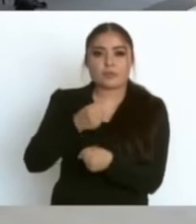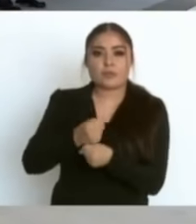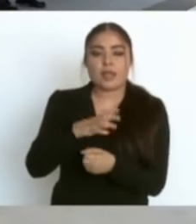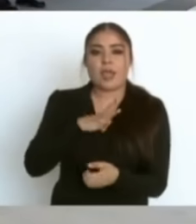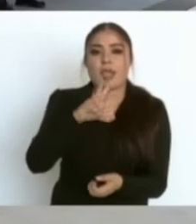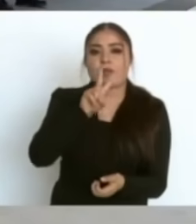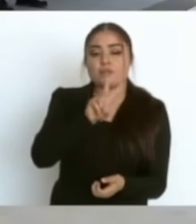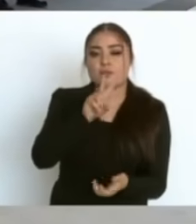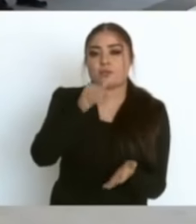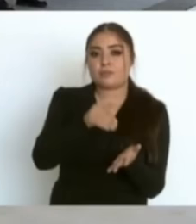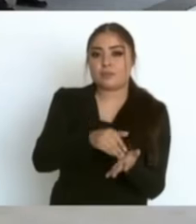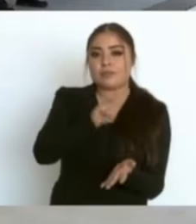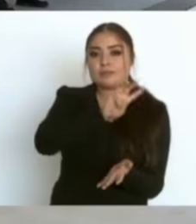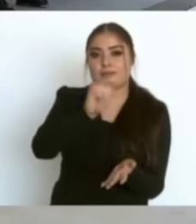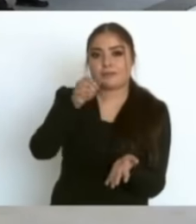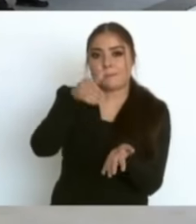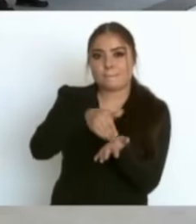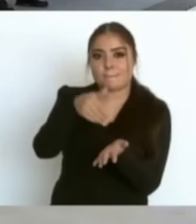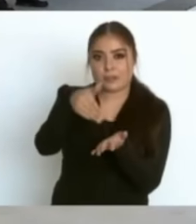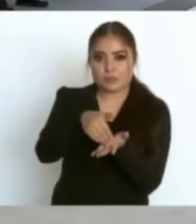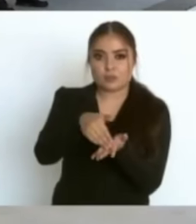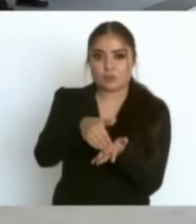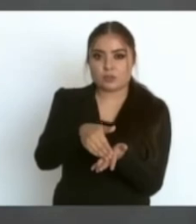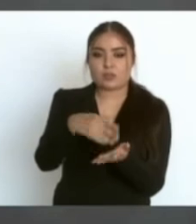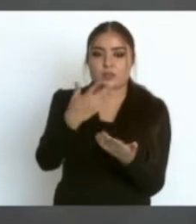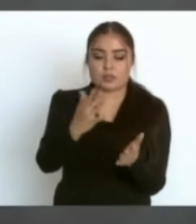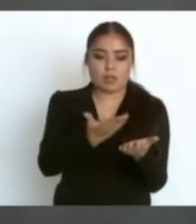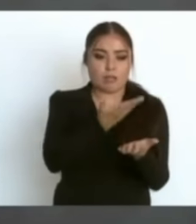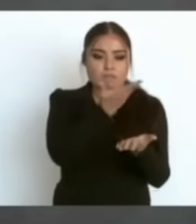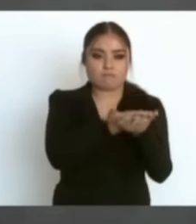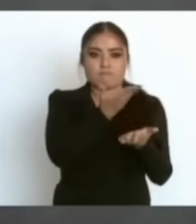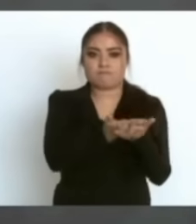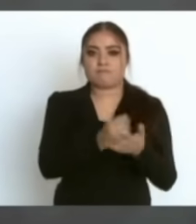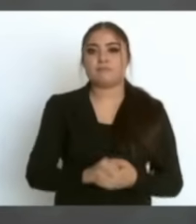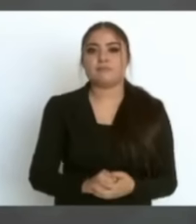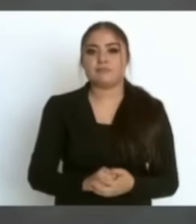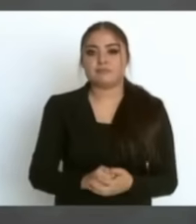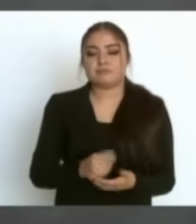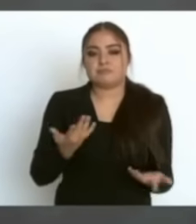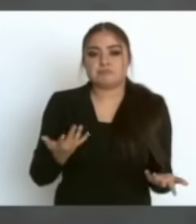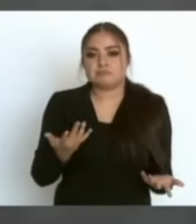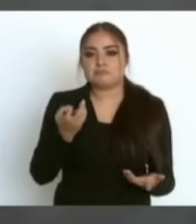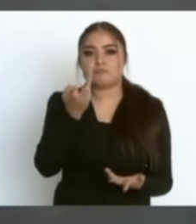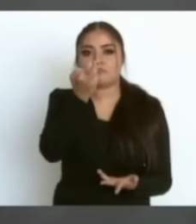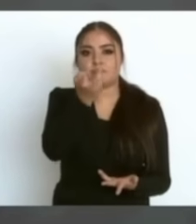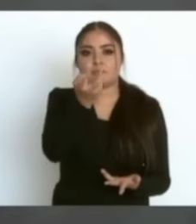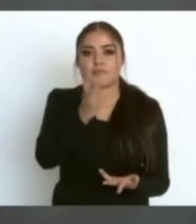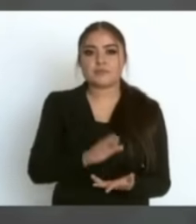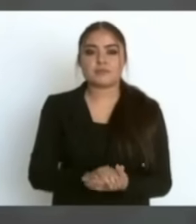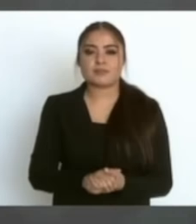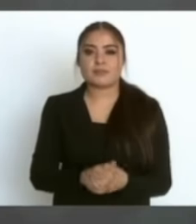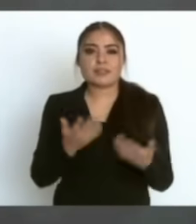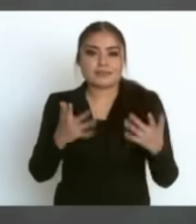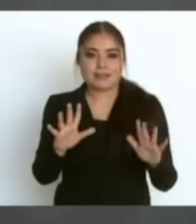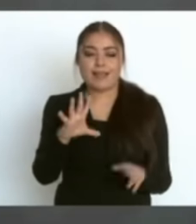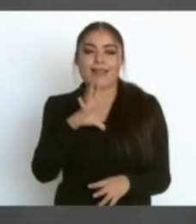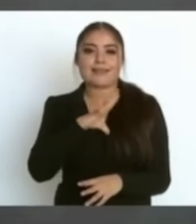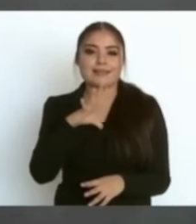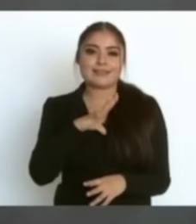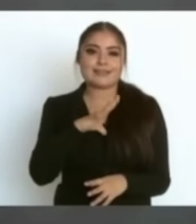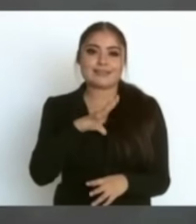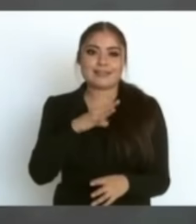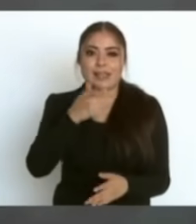2.300 millones que están propuestos de modo que ya tenemos una